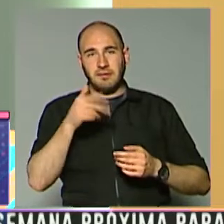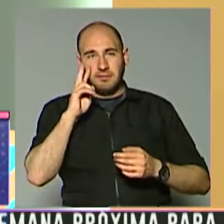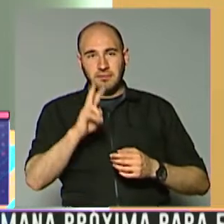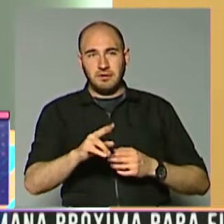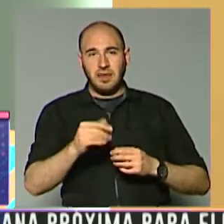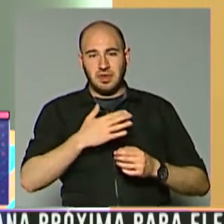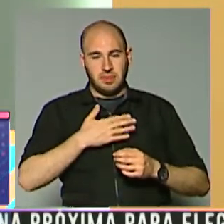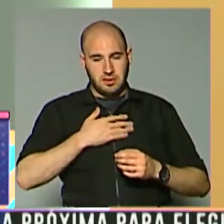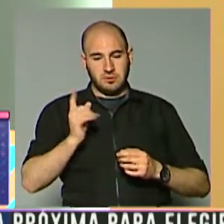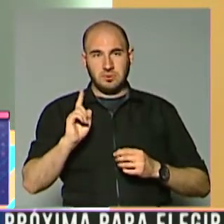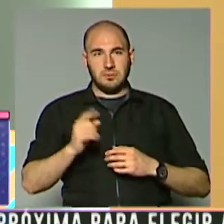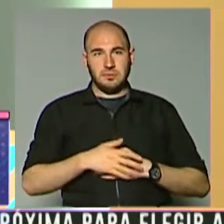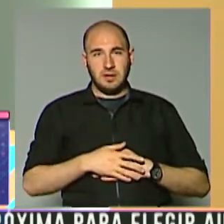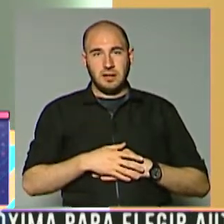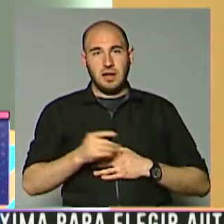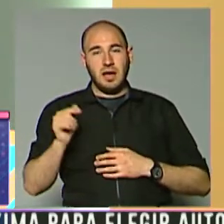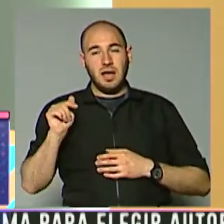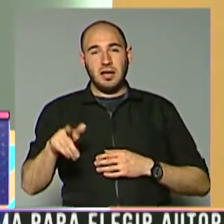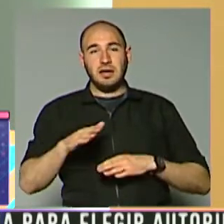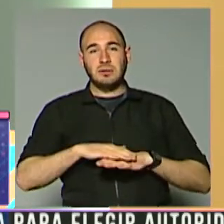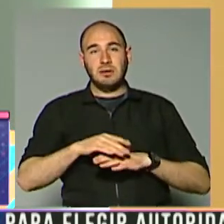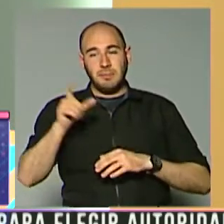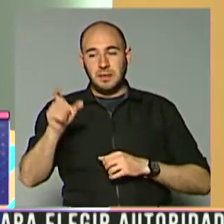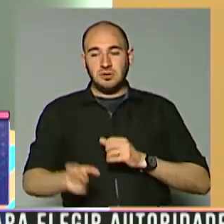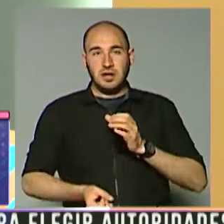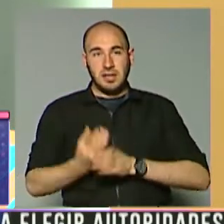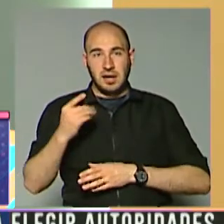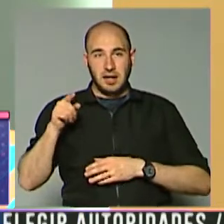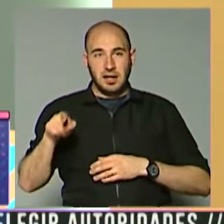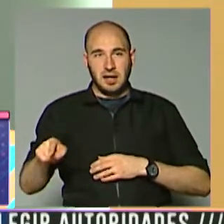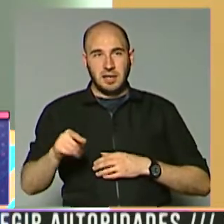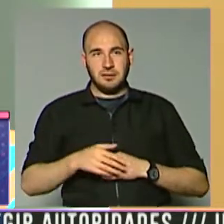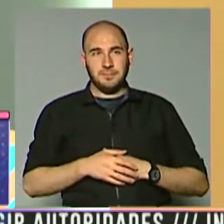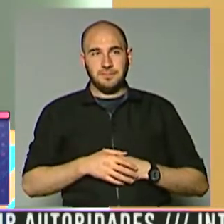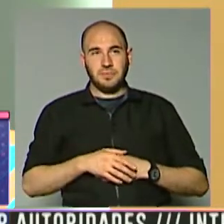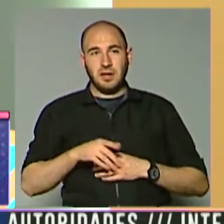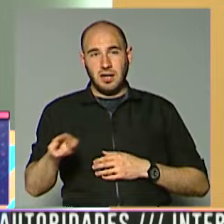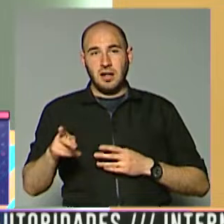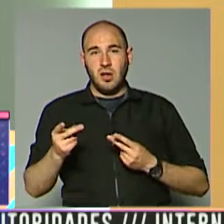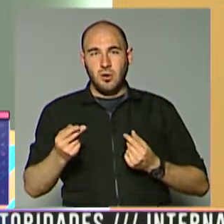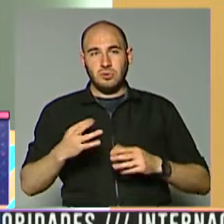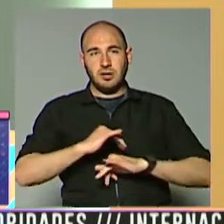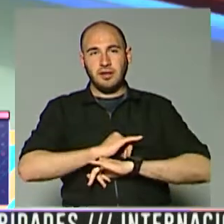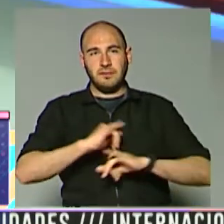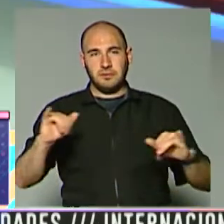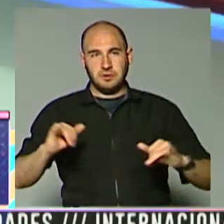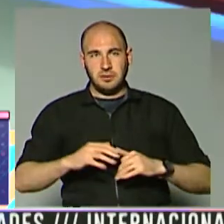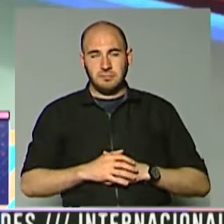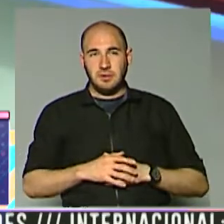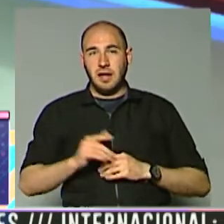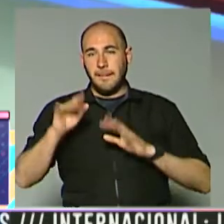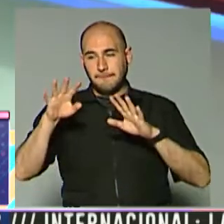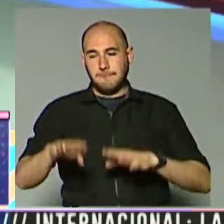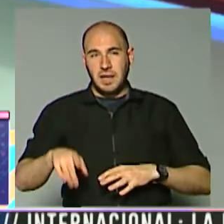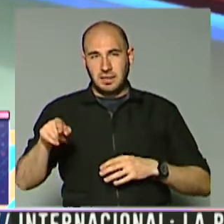era de ellos los que lo hacían, sino que había un autor que era el que lo estaba utilizando, difundiendo. Claro, a través de esa